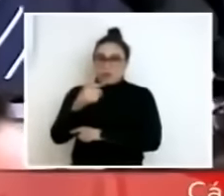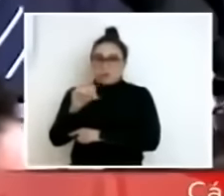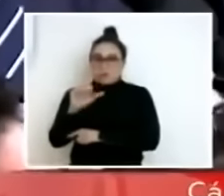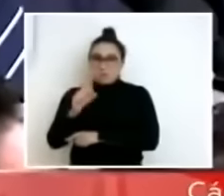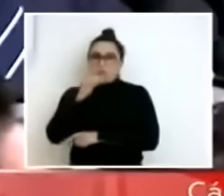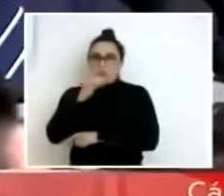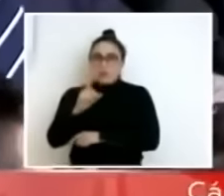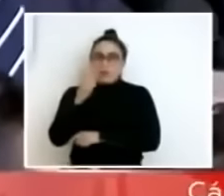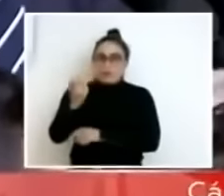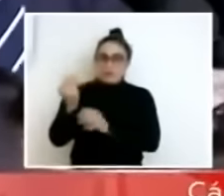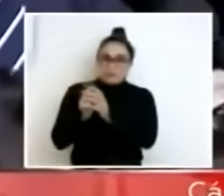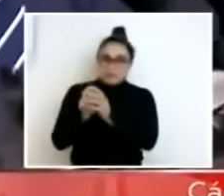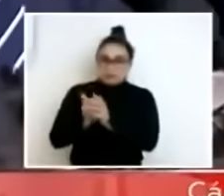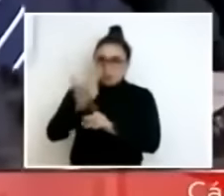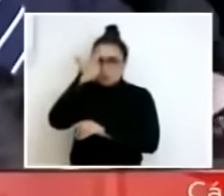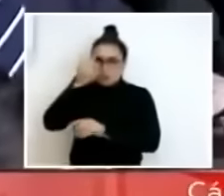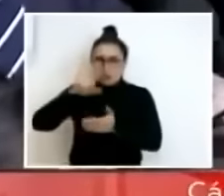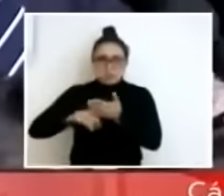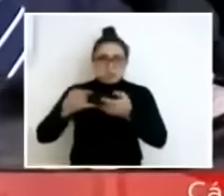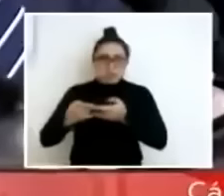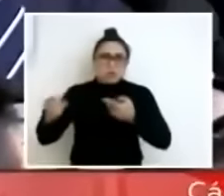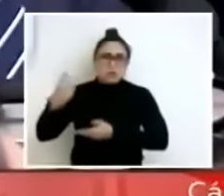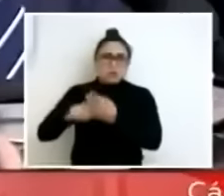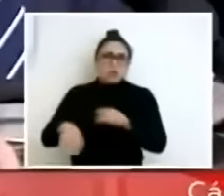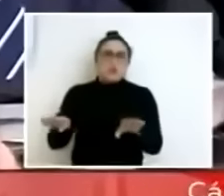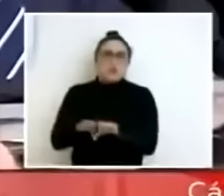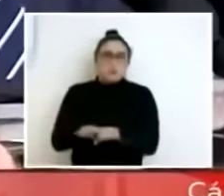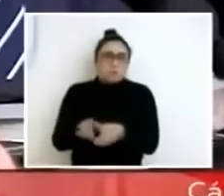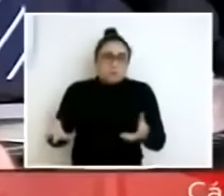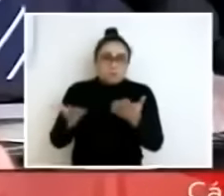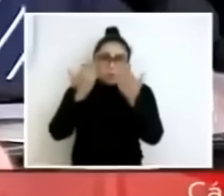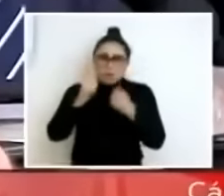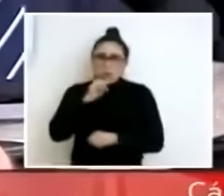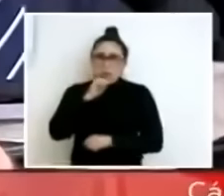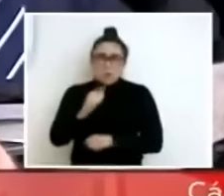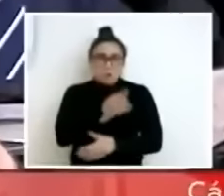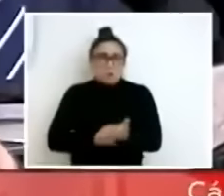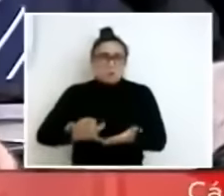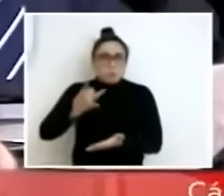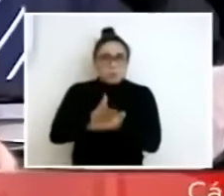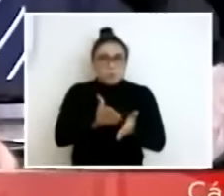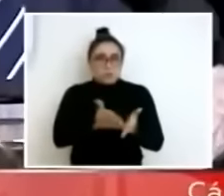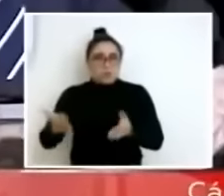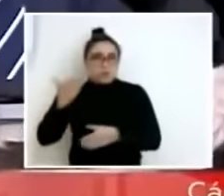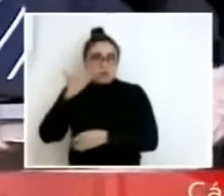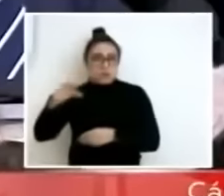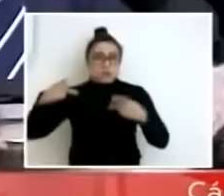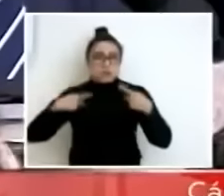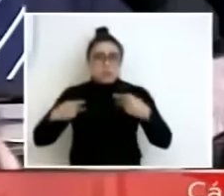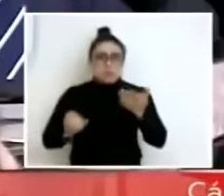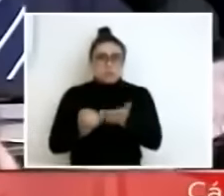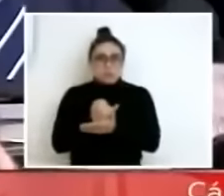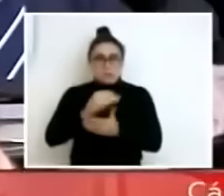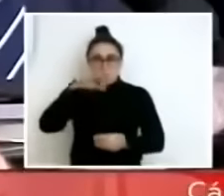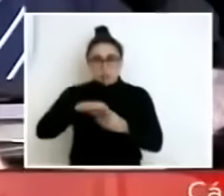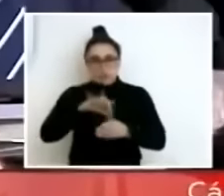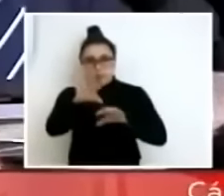carece de sustento histórico el único periodo en que nuestro país se ha elegido popularmente a los magistrados de la